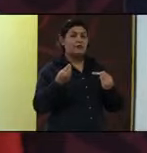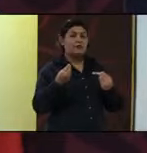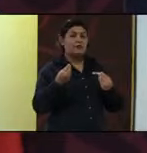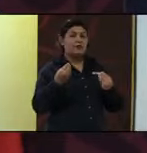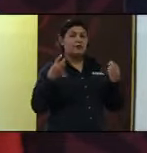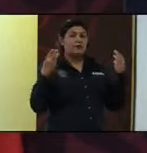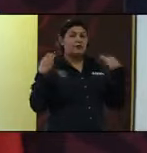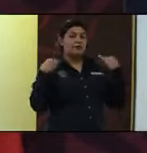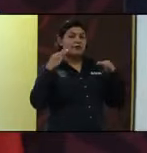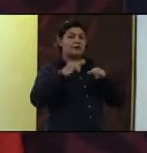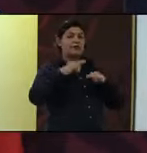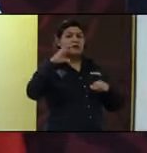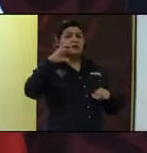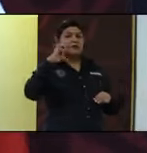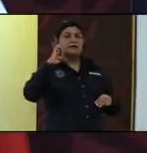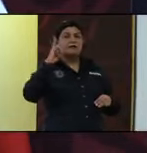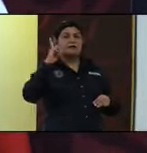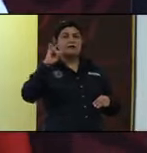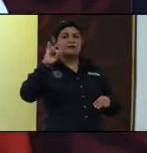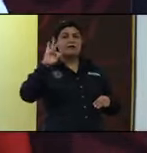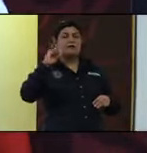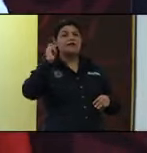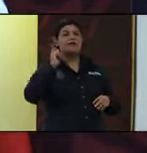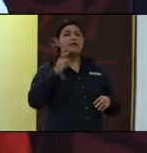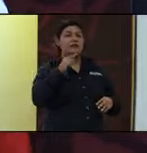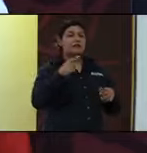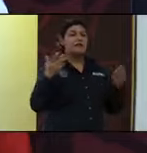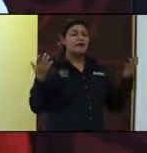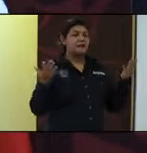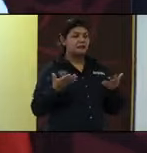las maestras de CEDIF, que fueron las que elaboraron